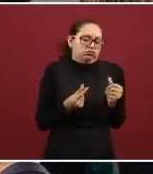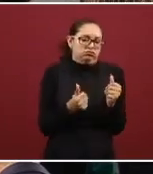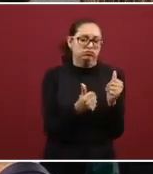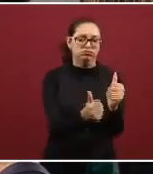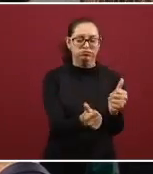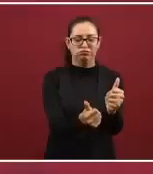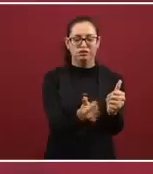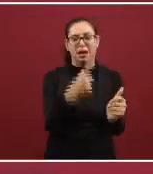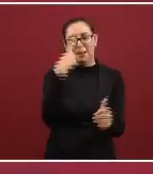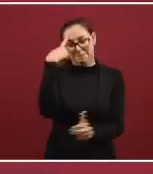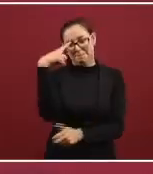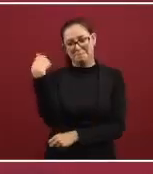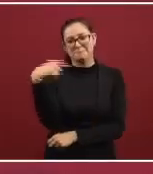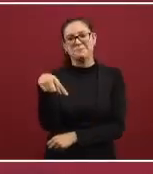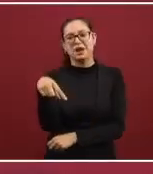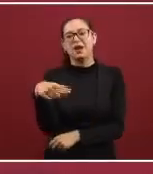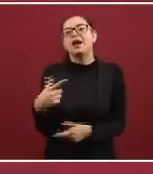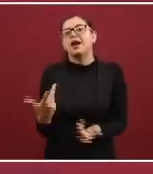imponer